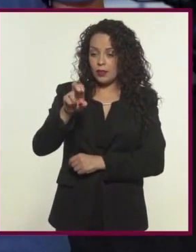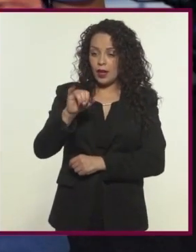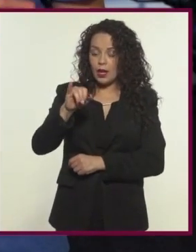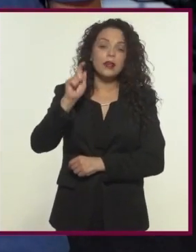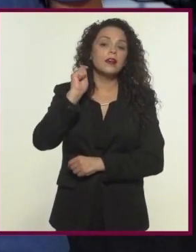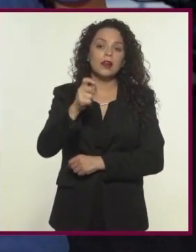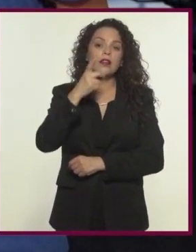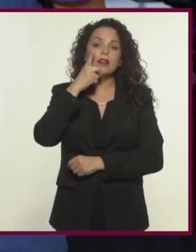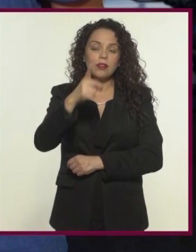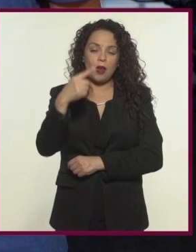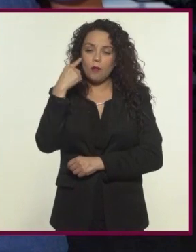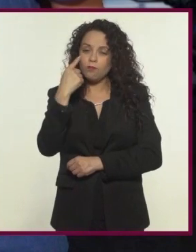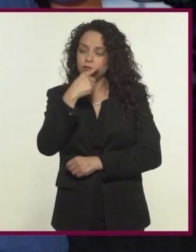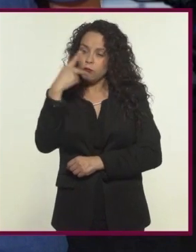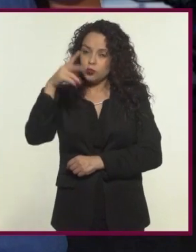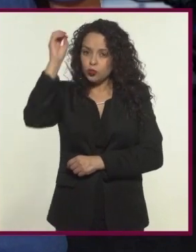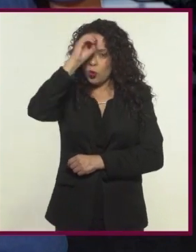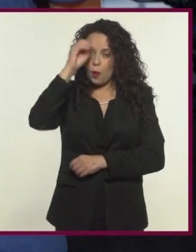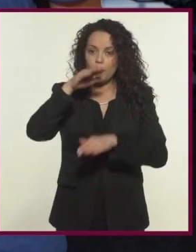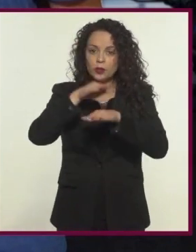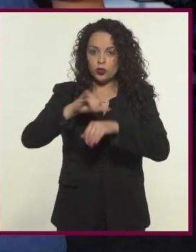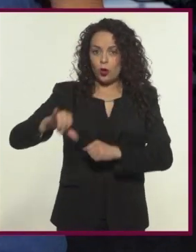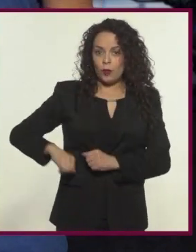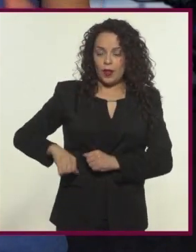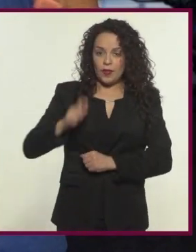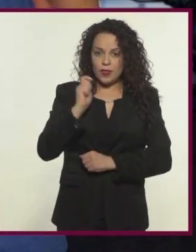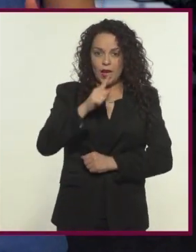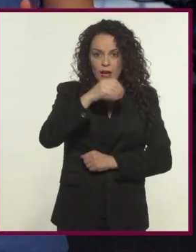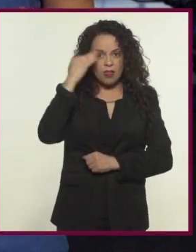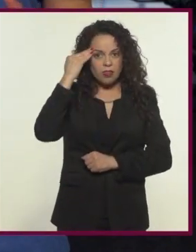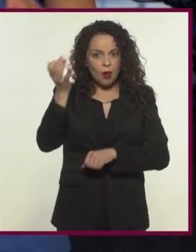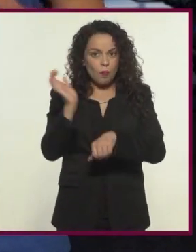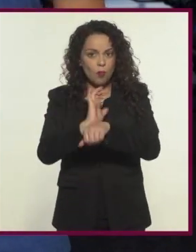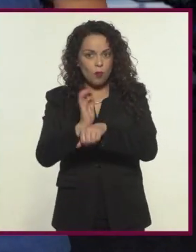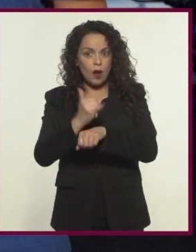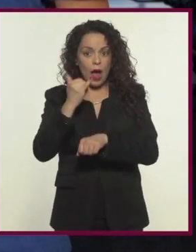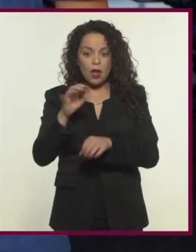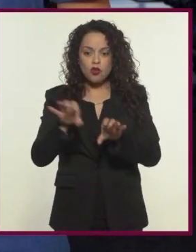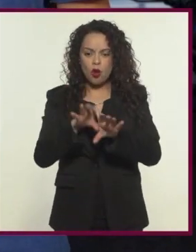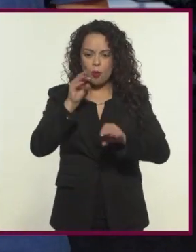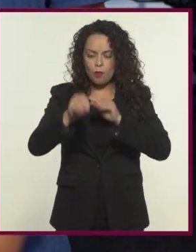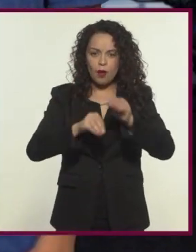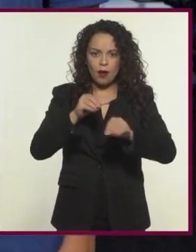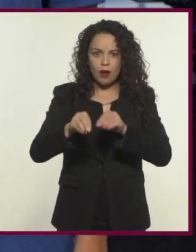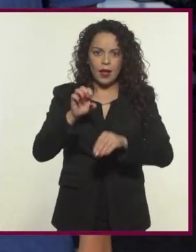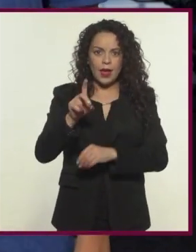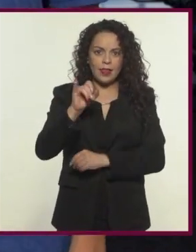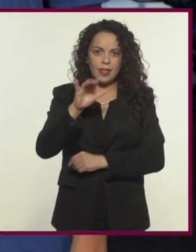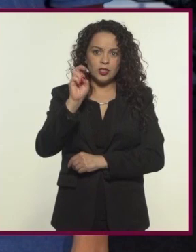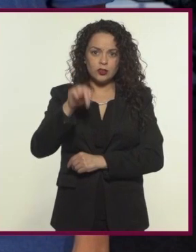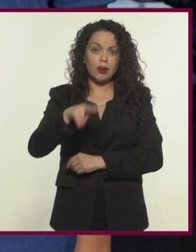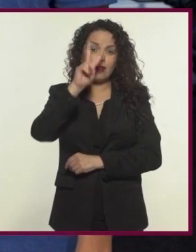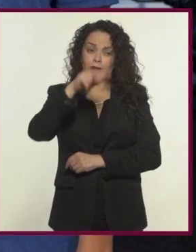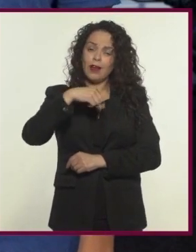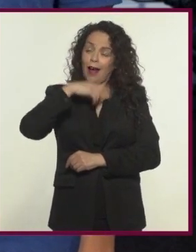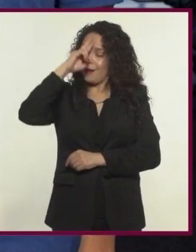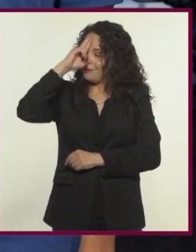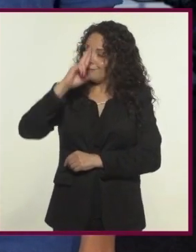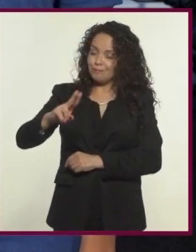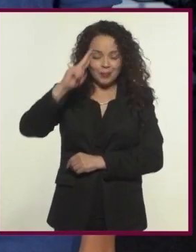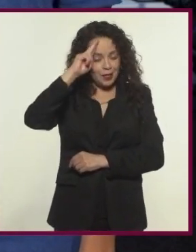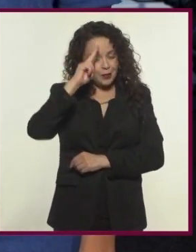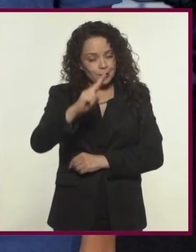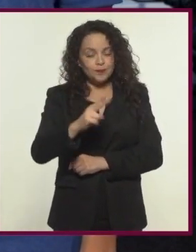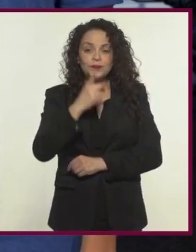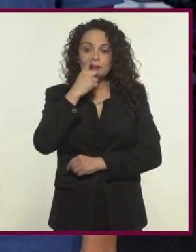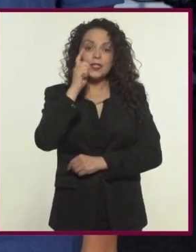Tarkovsky también aportó un punto de vista muy interesante sobre el tiempo en la película y el ritmo de la edición. Mi héroe Tarkovsky.